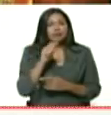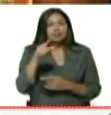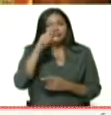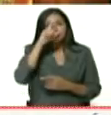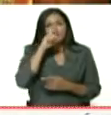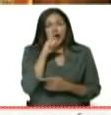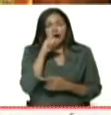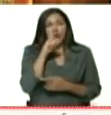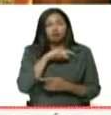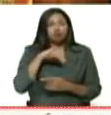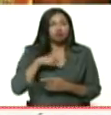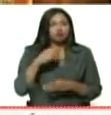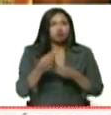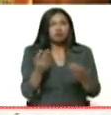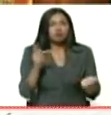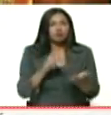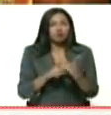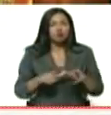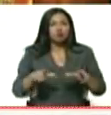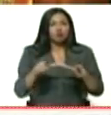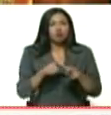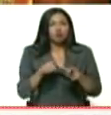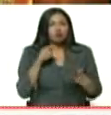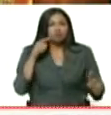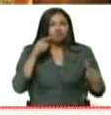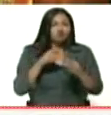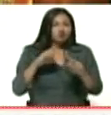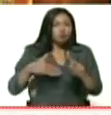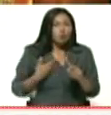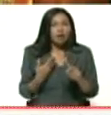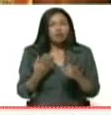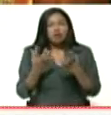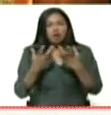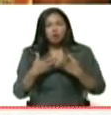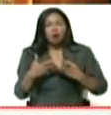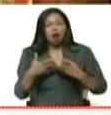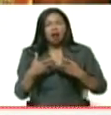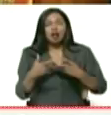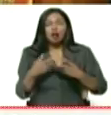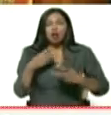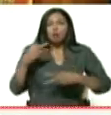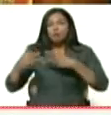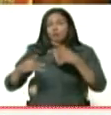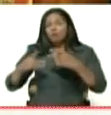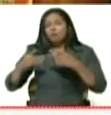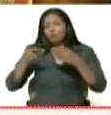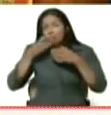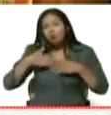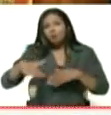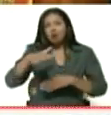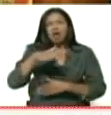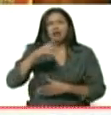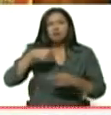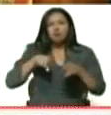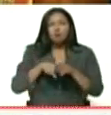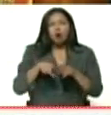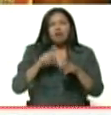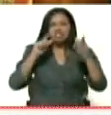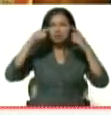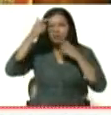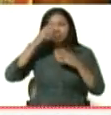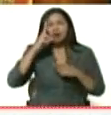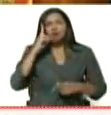viene, vamos a estar en el punto óptimo de la maquinaria popular bolivariana